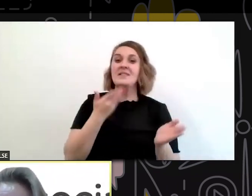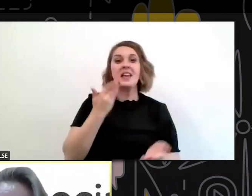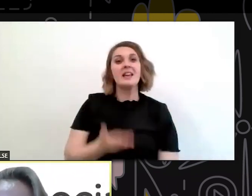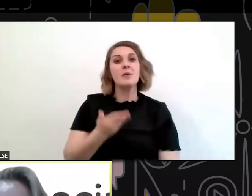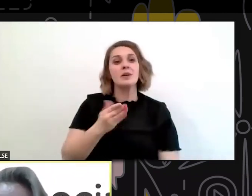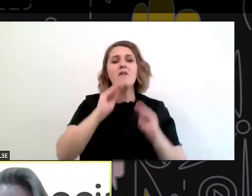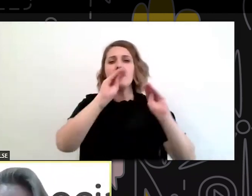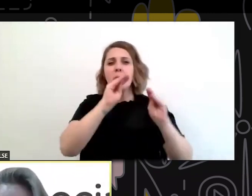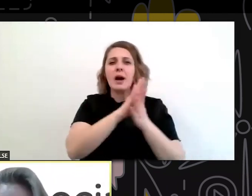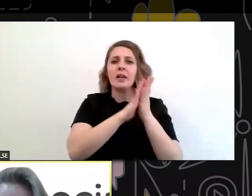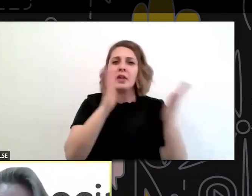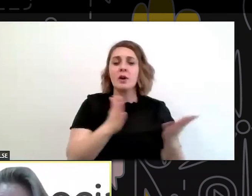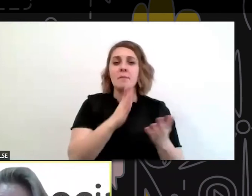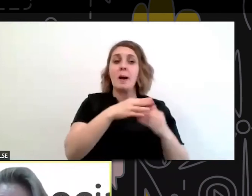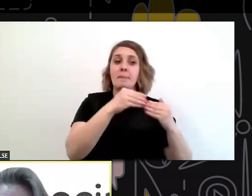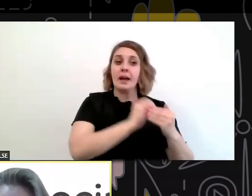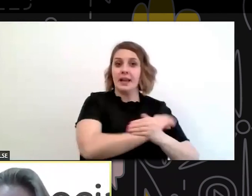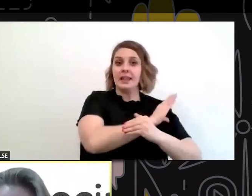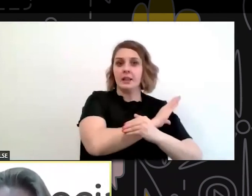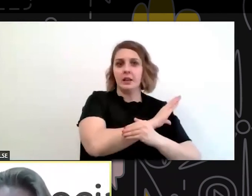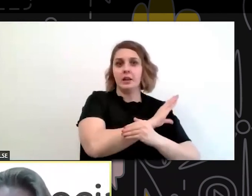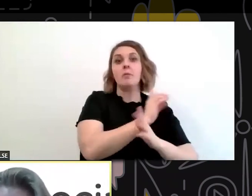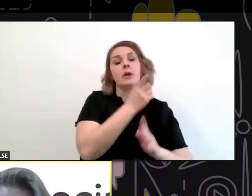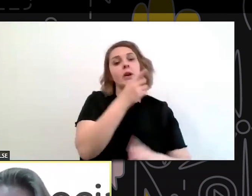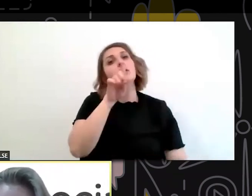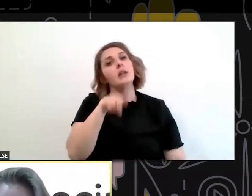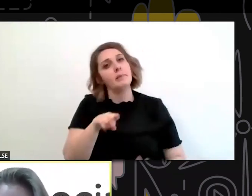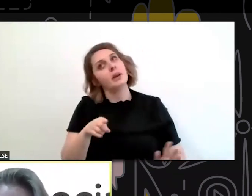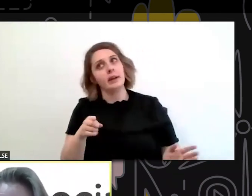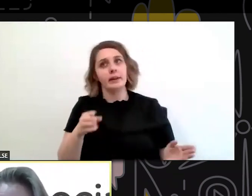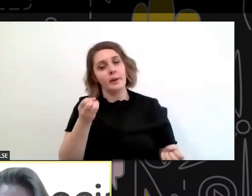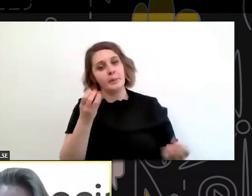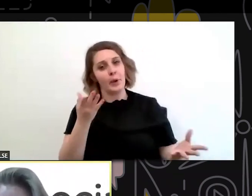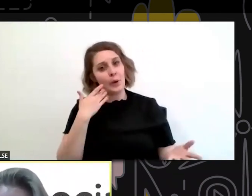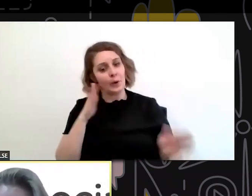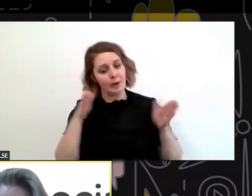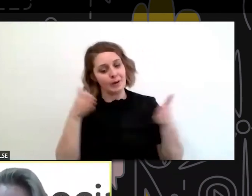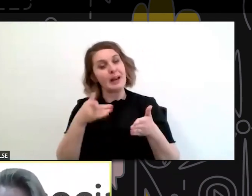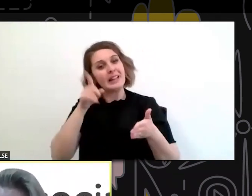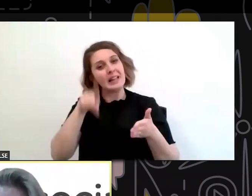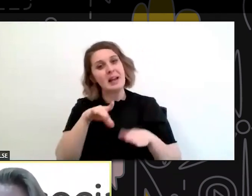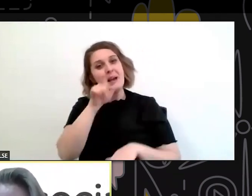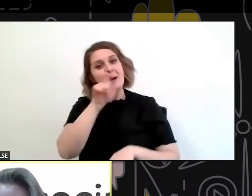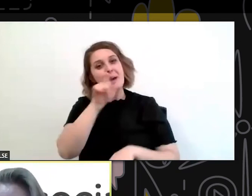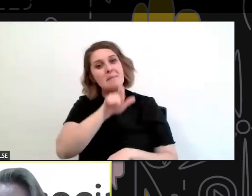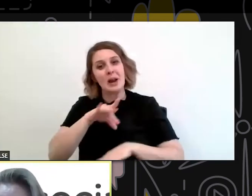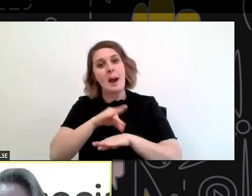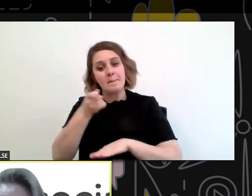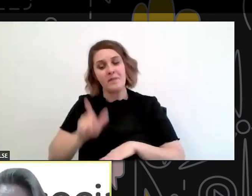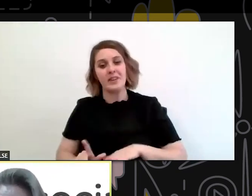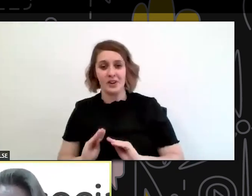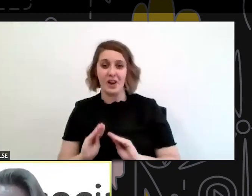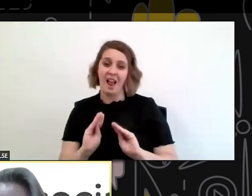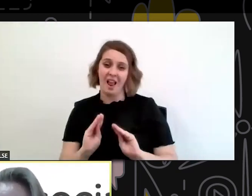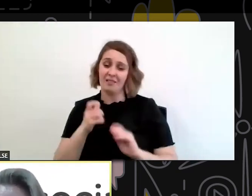formación y el empoderamiento de los pacientes, pero también un poco más de intensidad en la formación de los profesionales, ¿no?